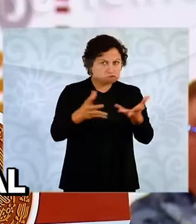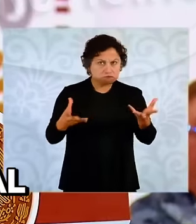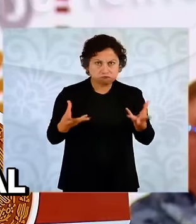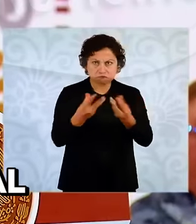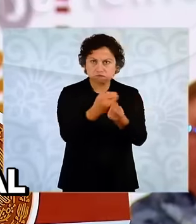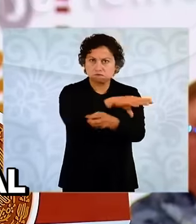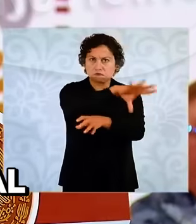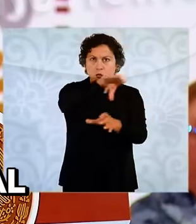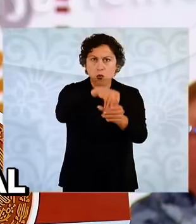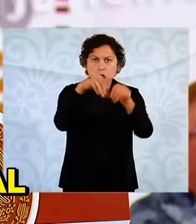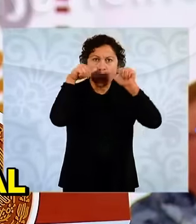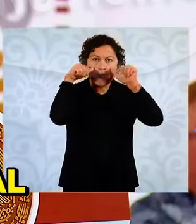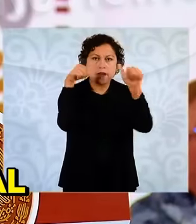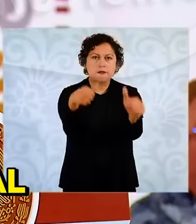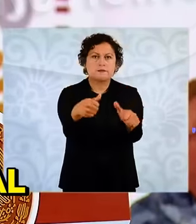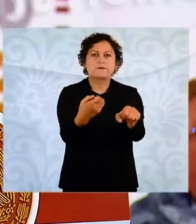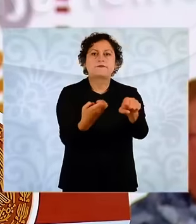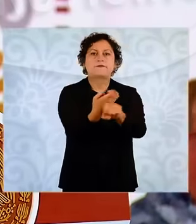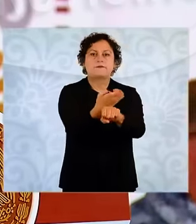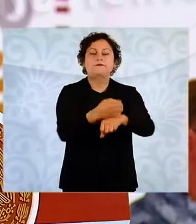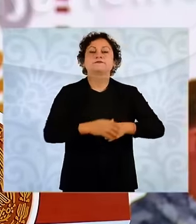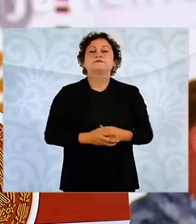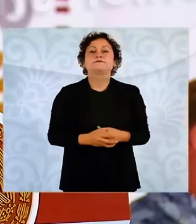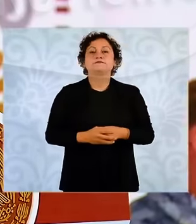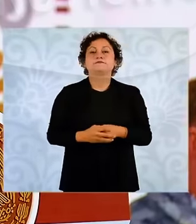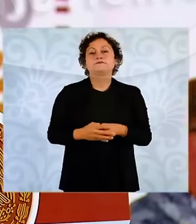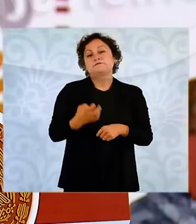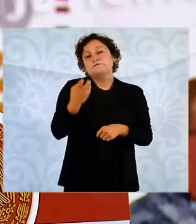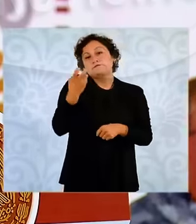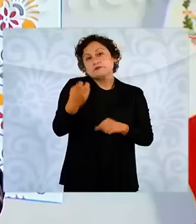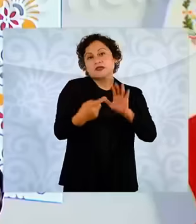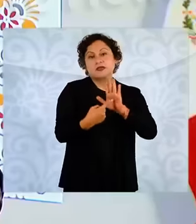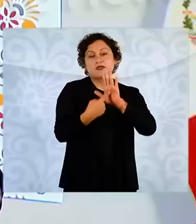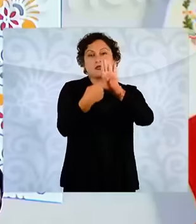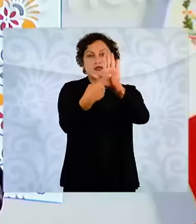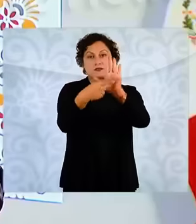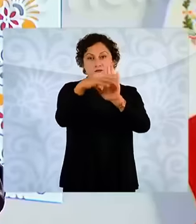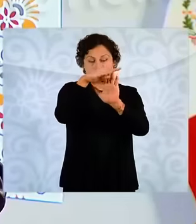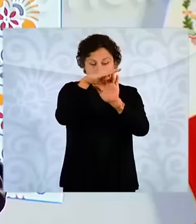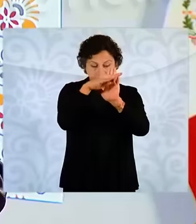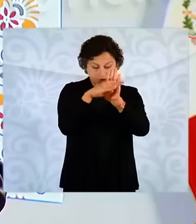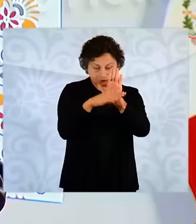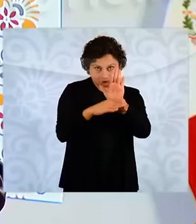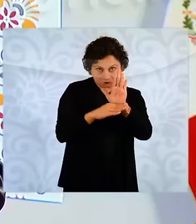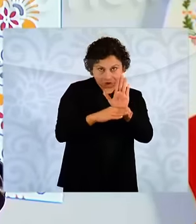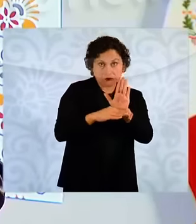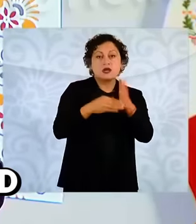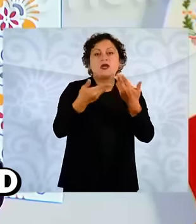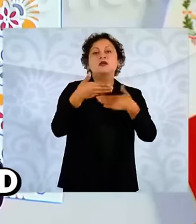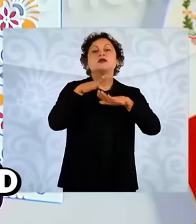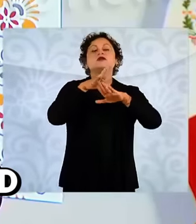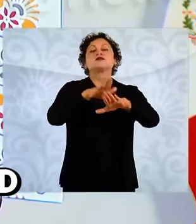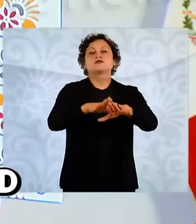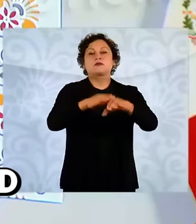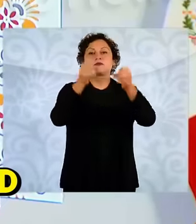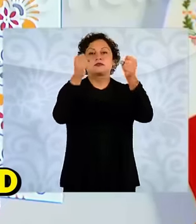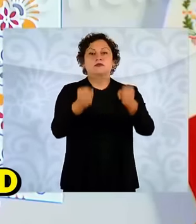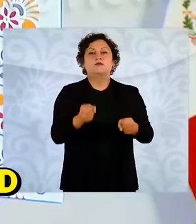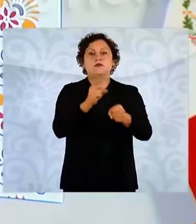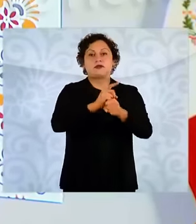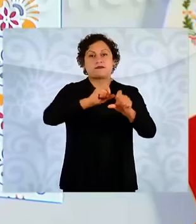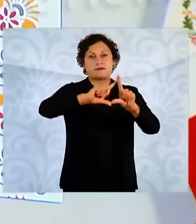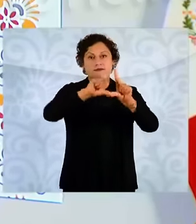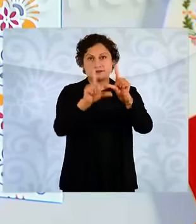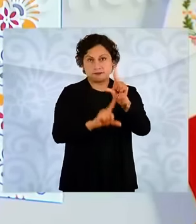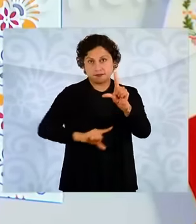es la Estrategia Nacional de Seguridad y evidentemente se lleva en los gabinetes de